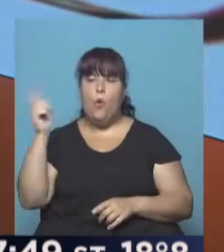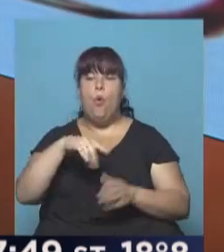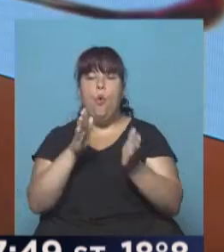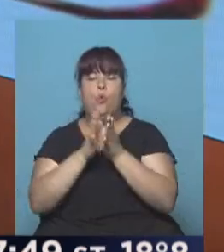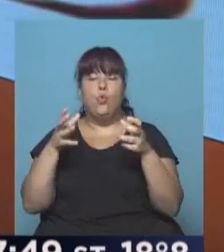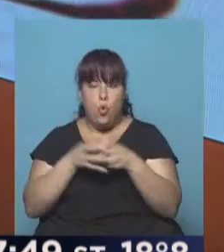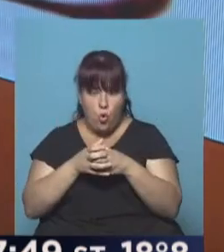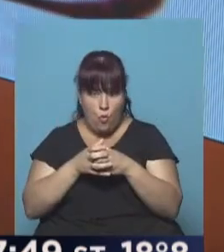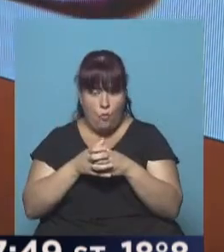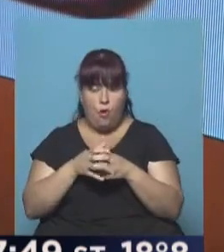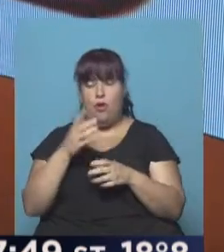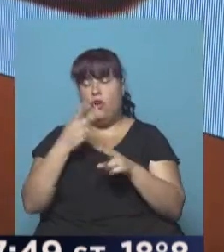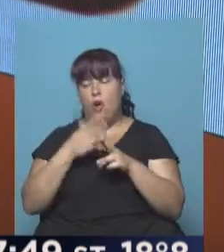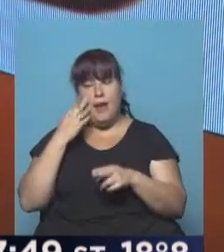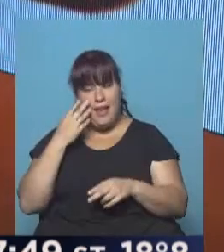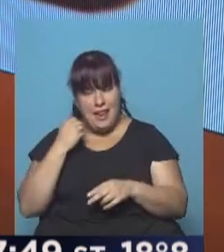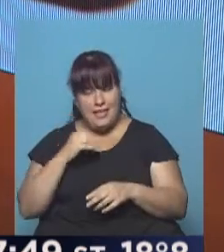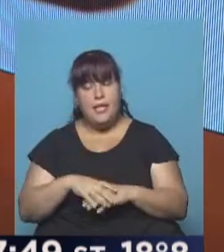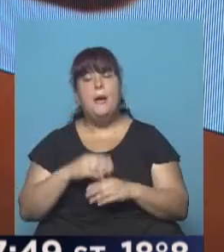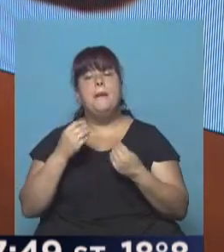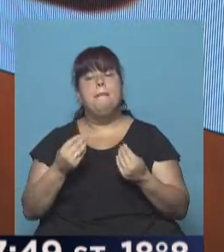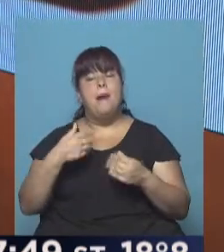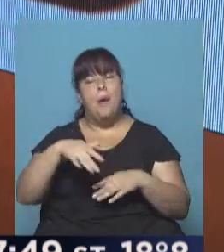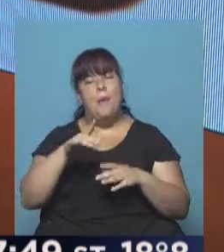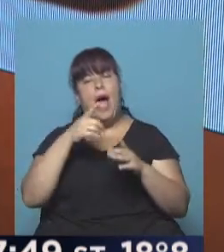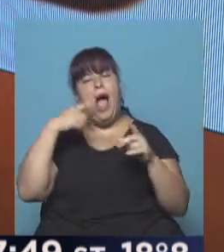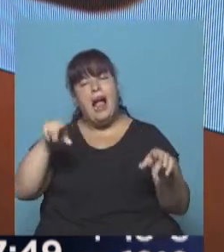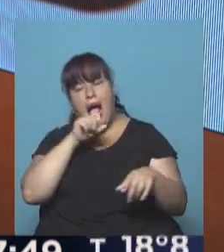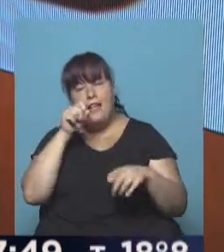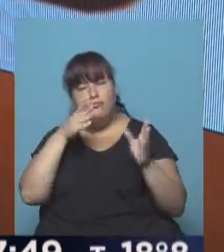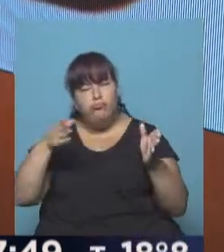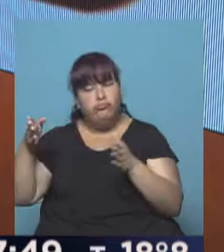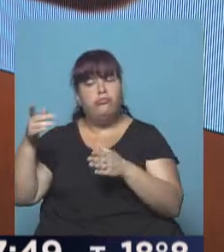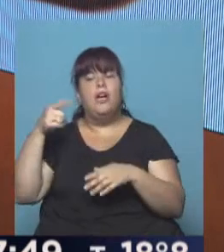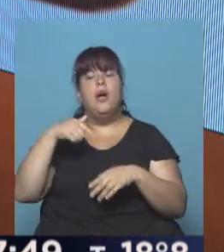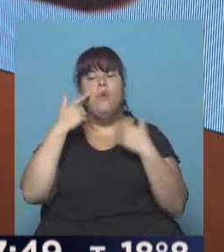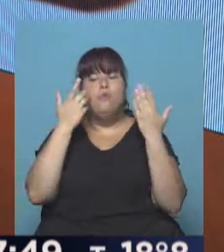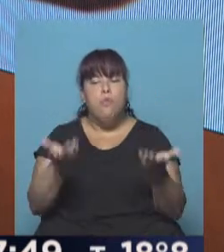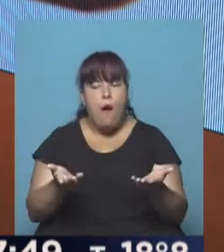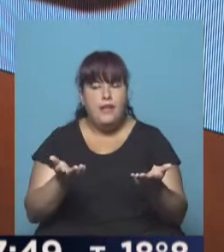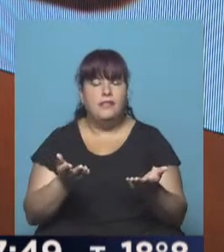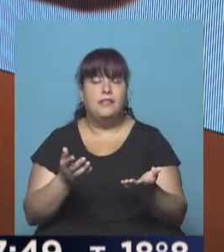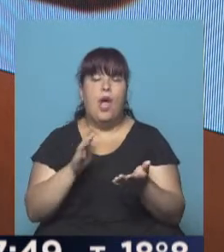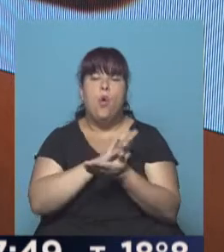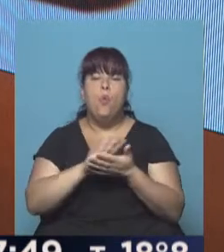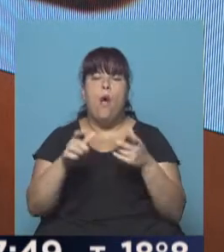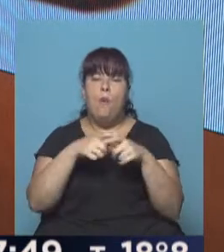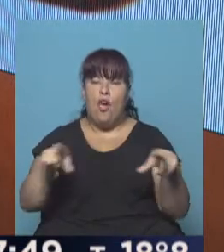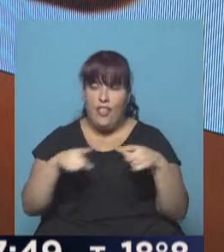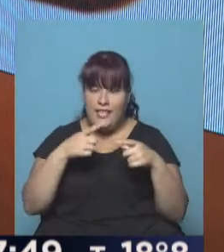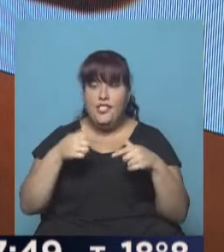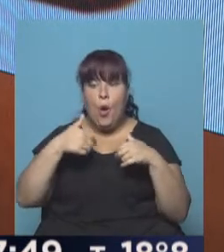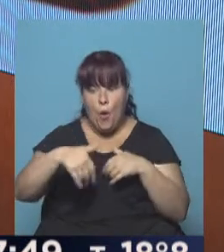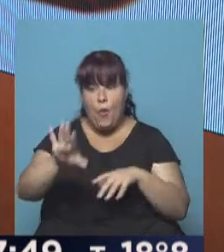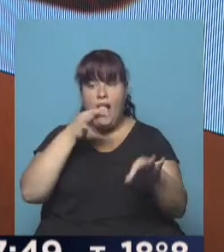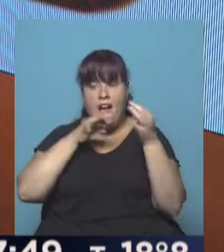banda, The No Smoking Orchestra, para realizar una serie de conciertos en los que están presentando su nuevo disco, disco que va a